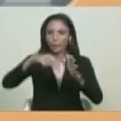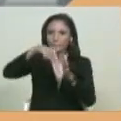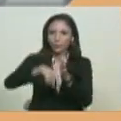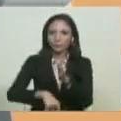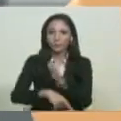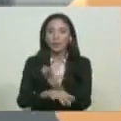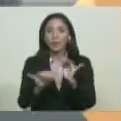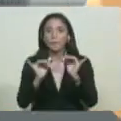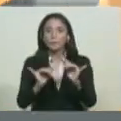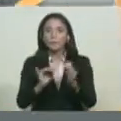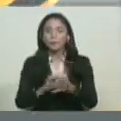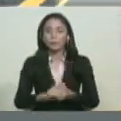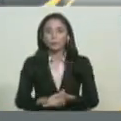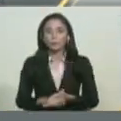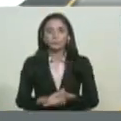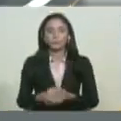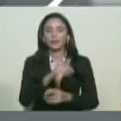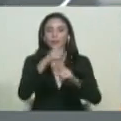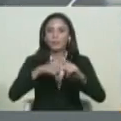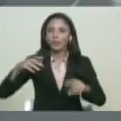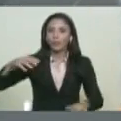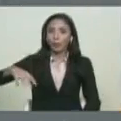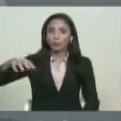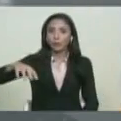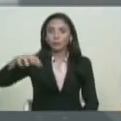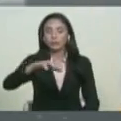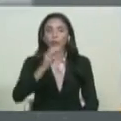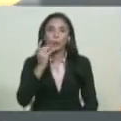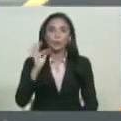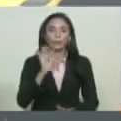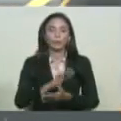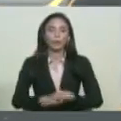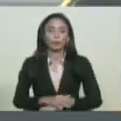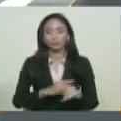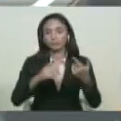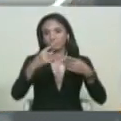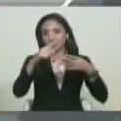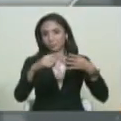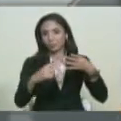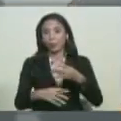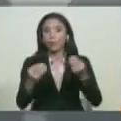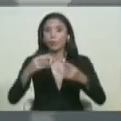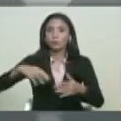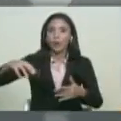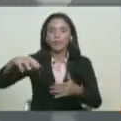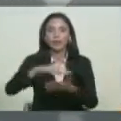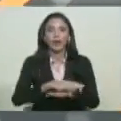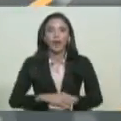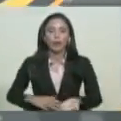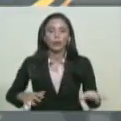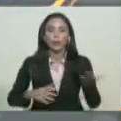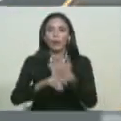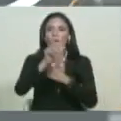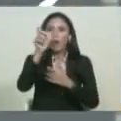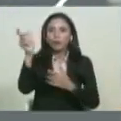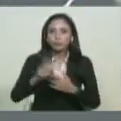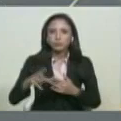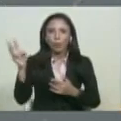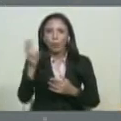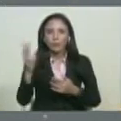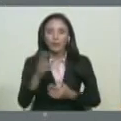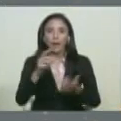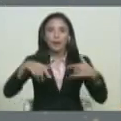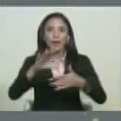sentido en varias regiones del país: la región oriental, marítima insular, Guayana, región central y